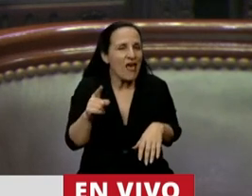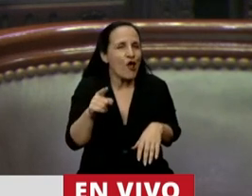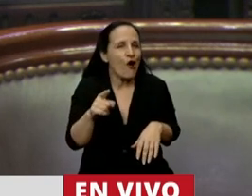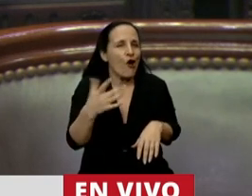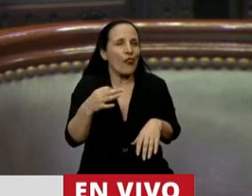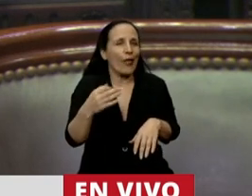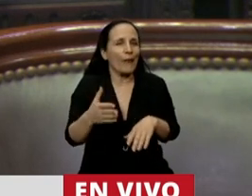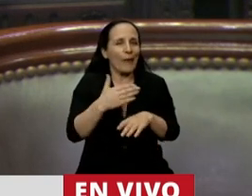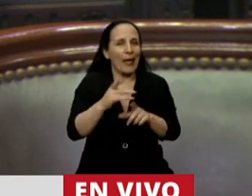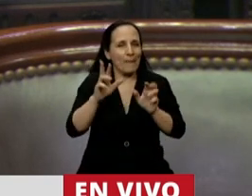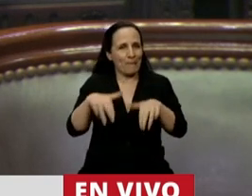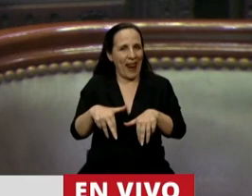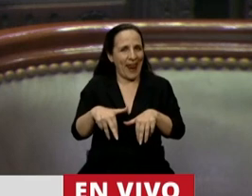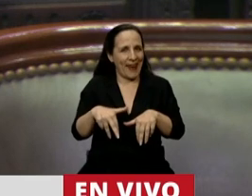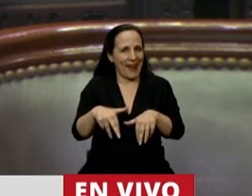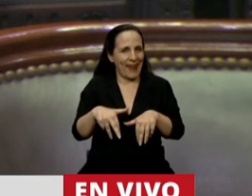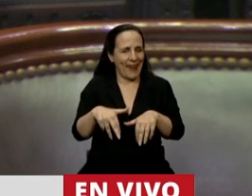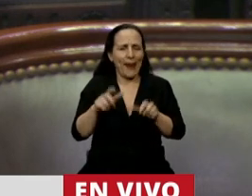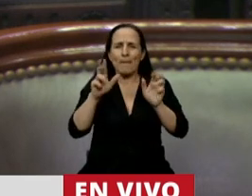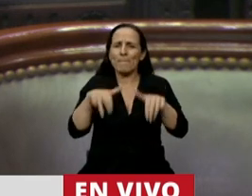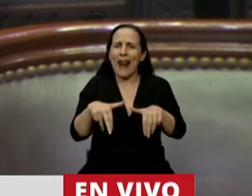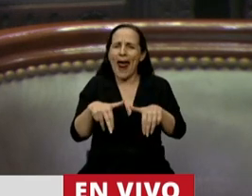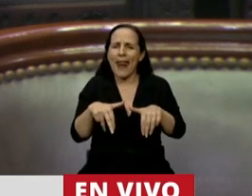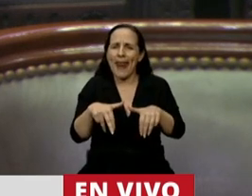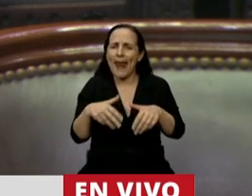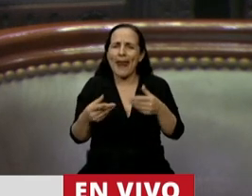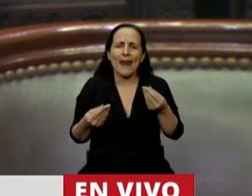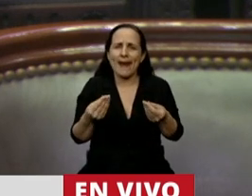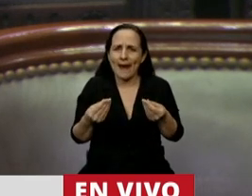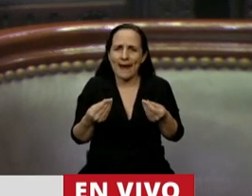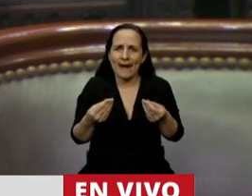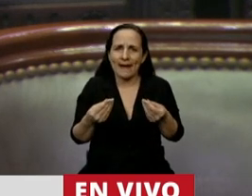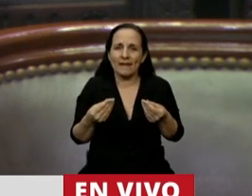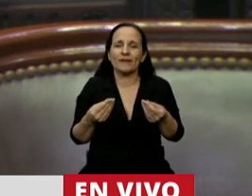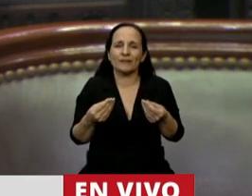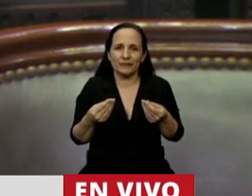un plan también, un plan que en este caso